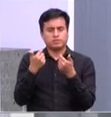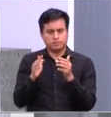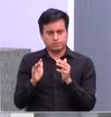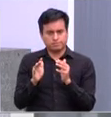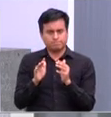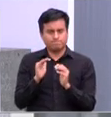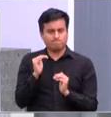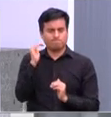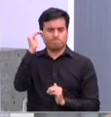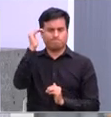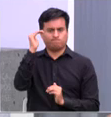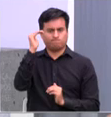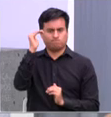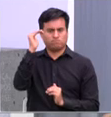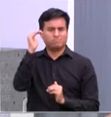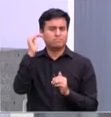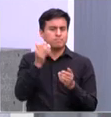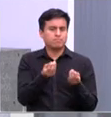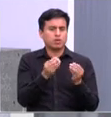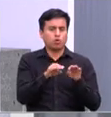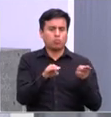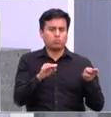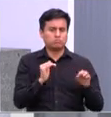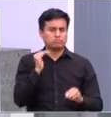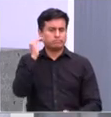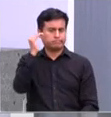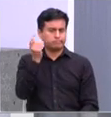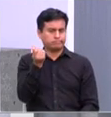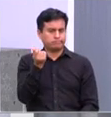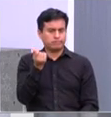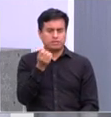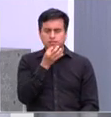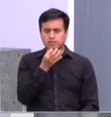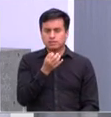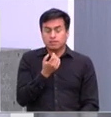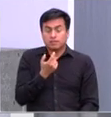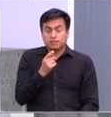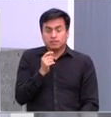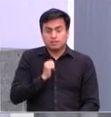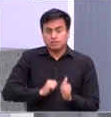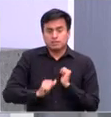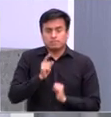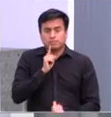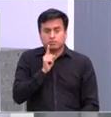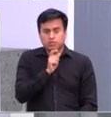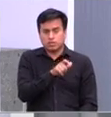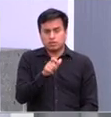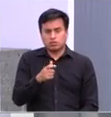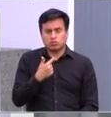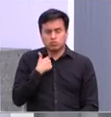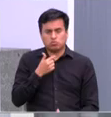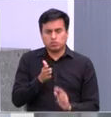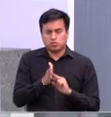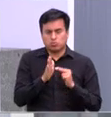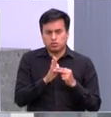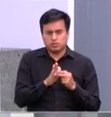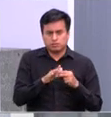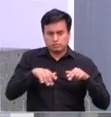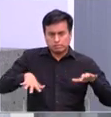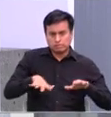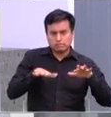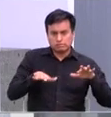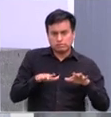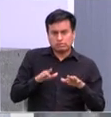a prevalecer sobre el bien común. Quienes sufrirán las consecuencias que nosotros